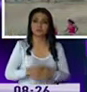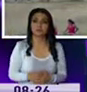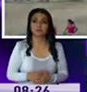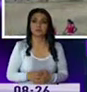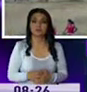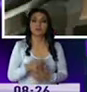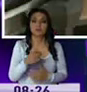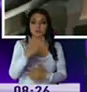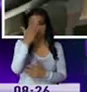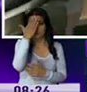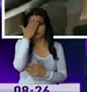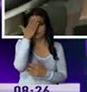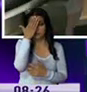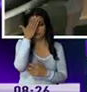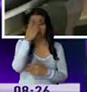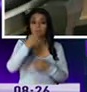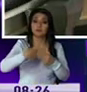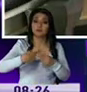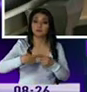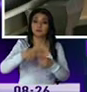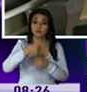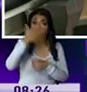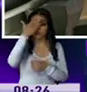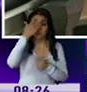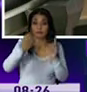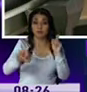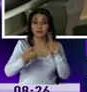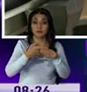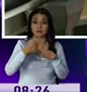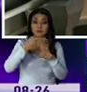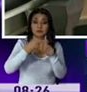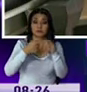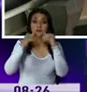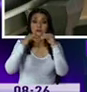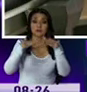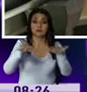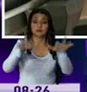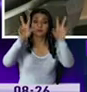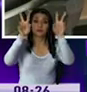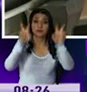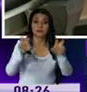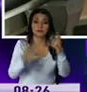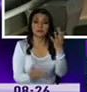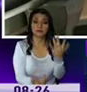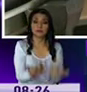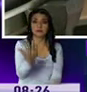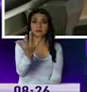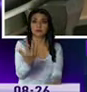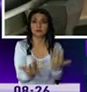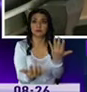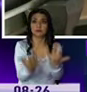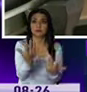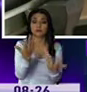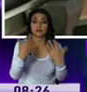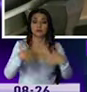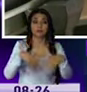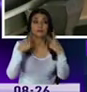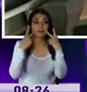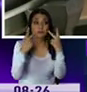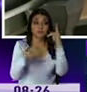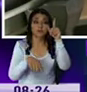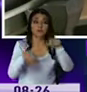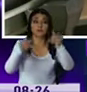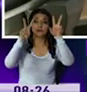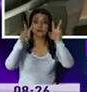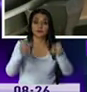cosas que ya saben que afecta muchísimo a la capital hasta el mes de septiembre aproximadamente es el tema de los incendios forestales, que ya hemos visto algunos